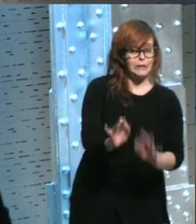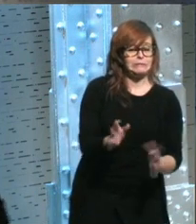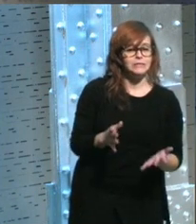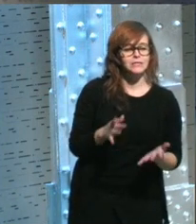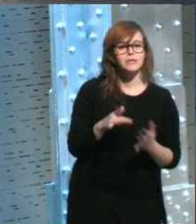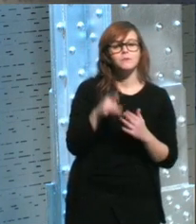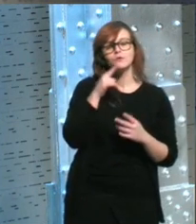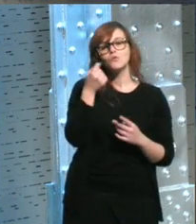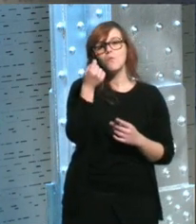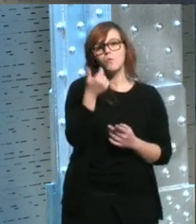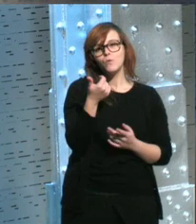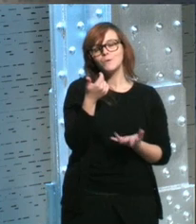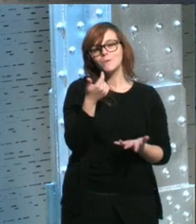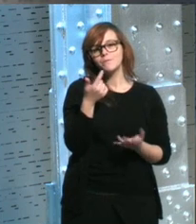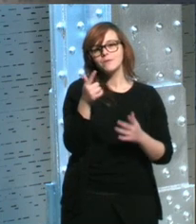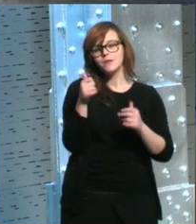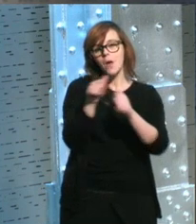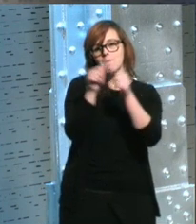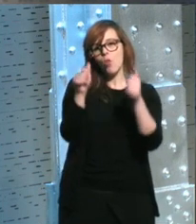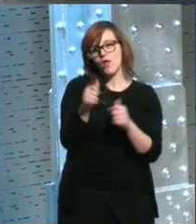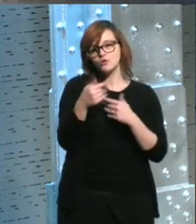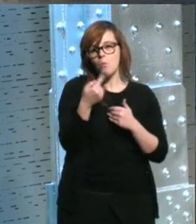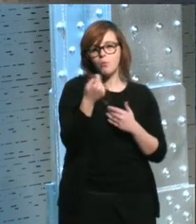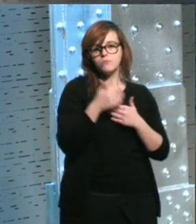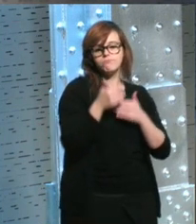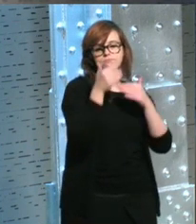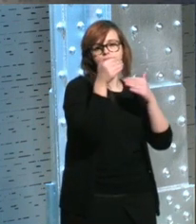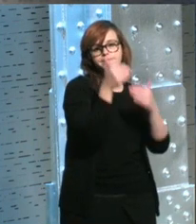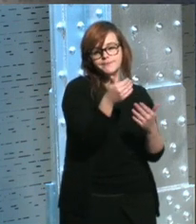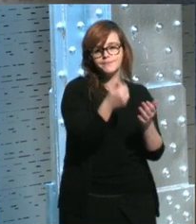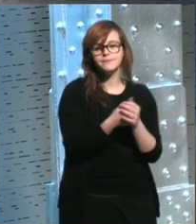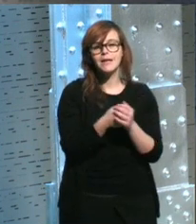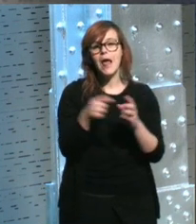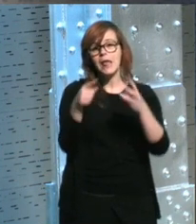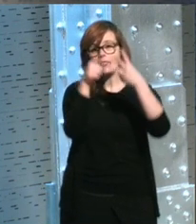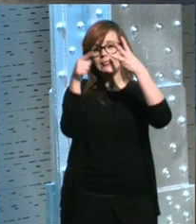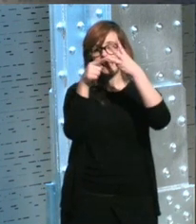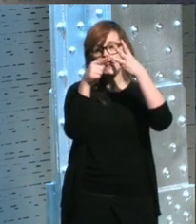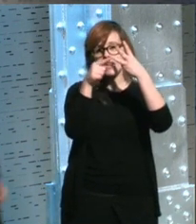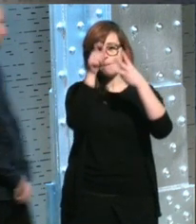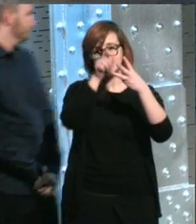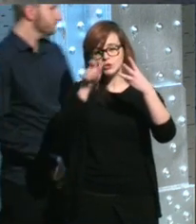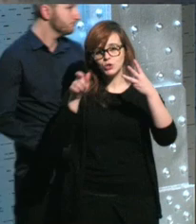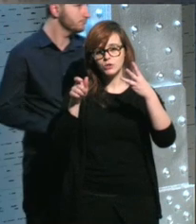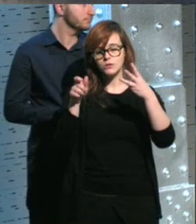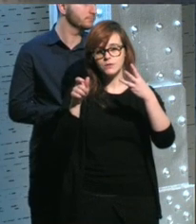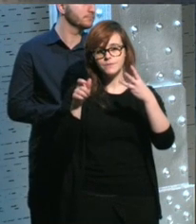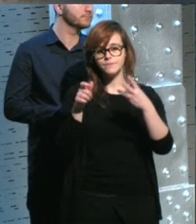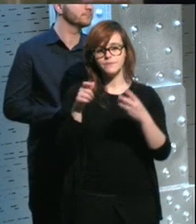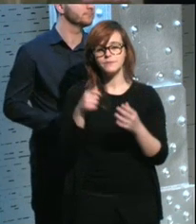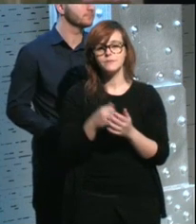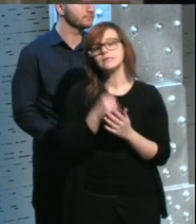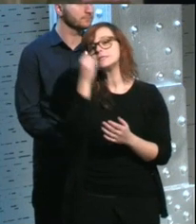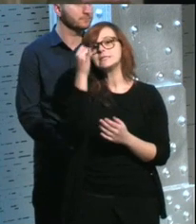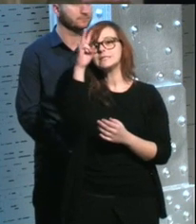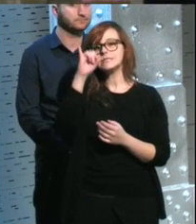más demorado el modelo de negocio. La tercera persona es Jingzhu, y